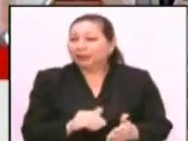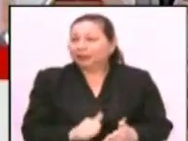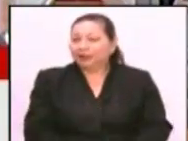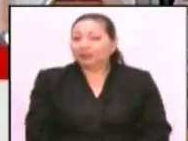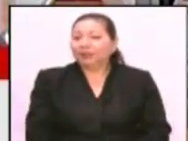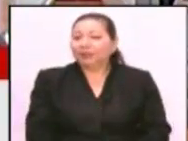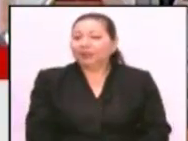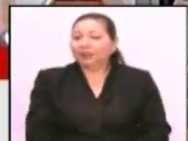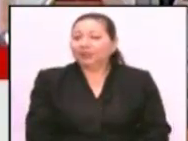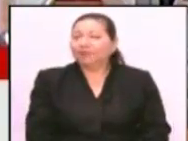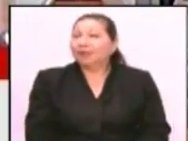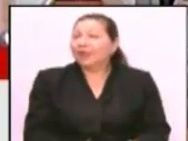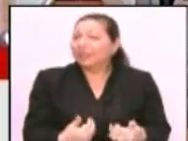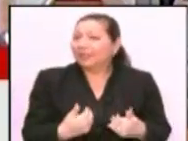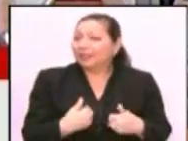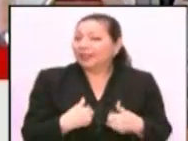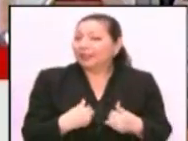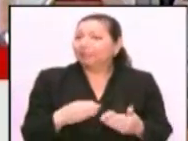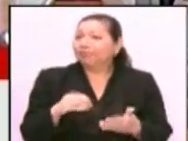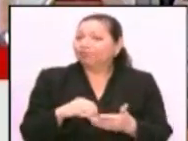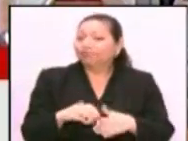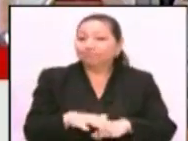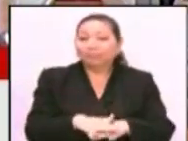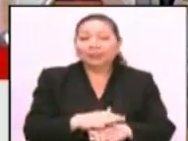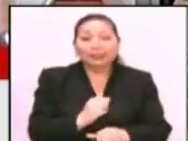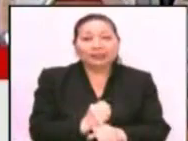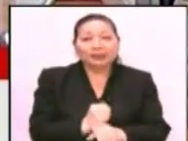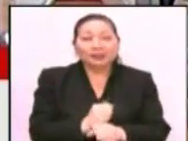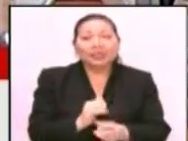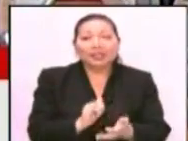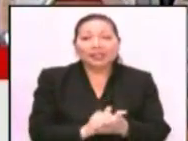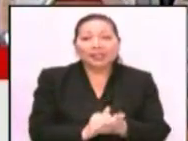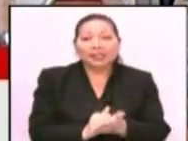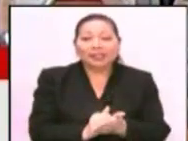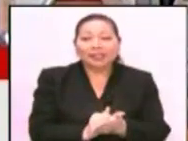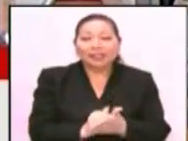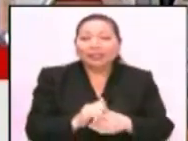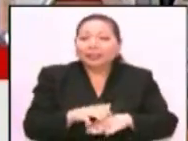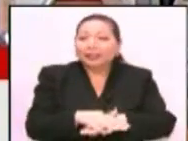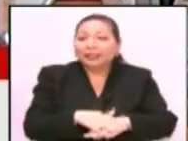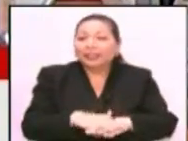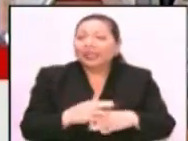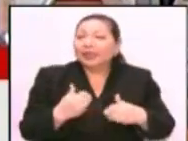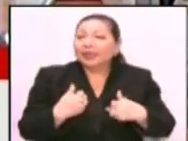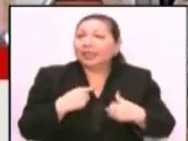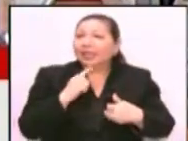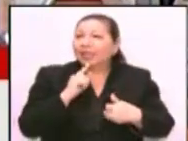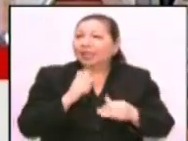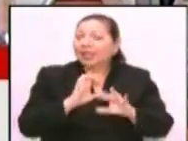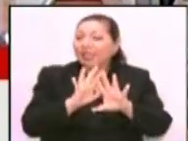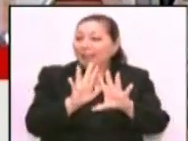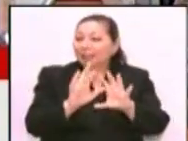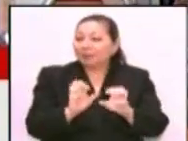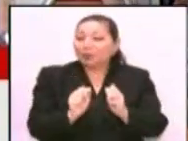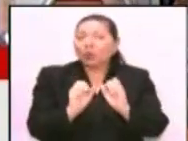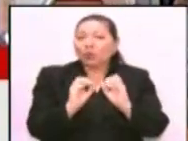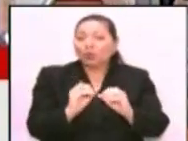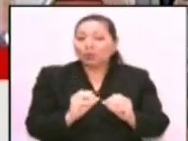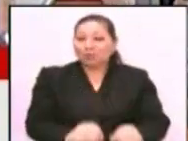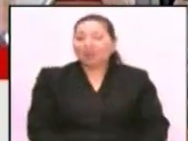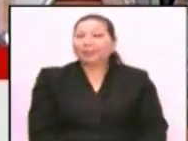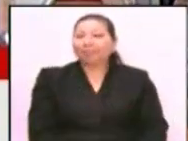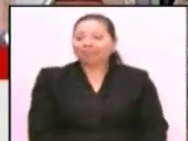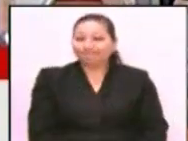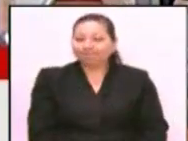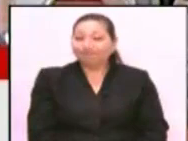algún otro... No, tiene que plantear un plan de trabajo que el área de tratamiento tiene que evaluarlo siempre y cuando cumpla con la finalidad, ¿no es